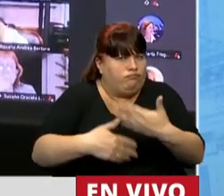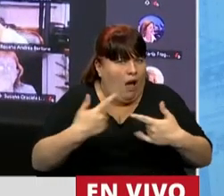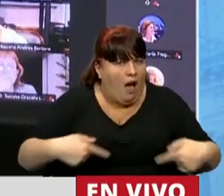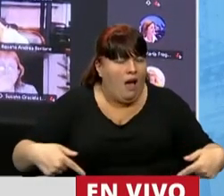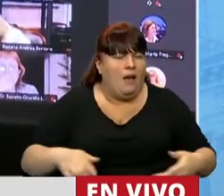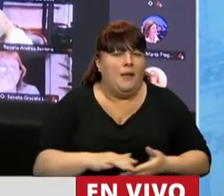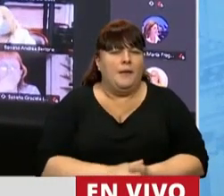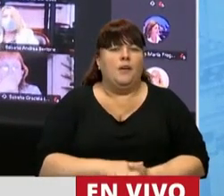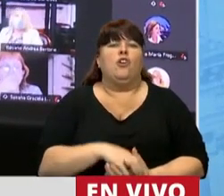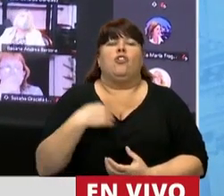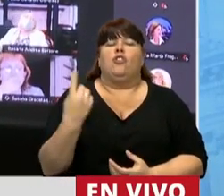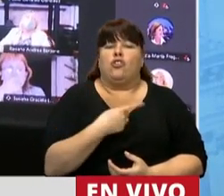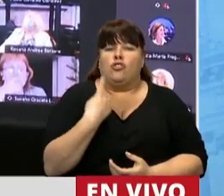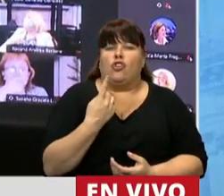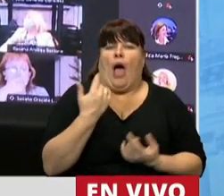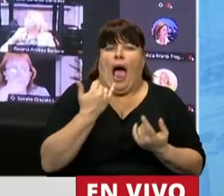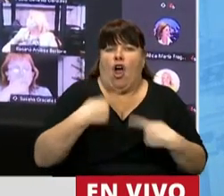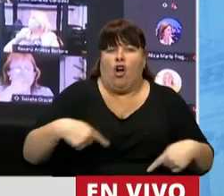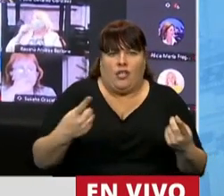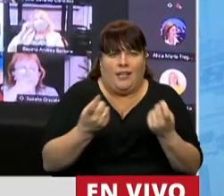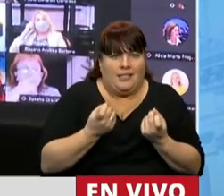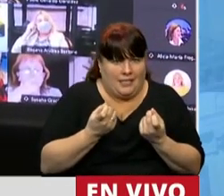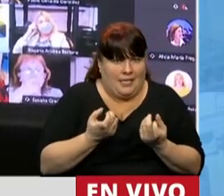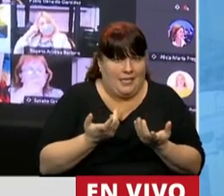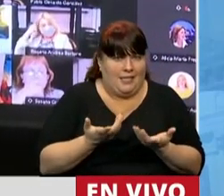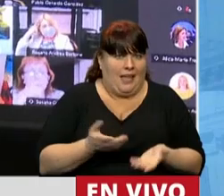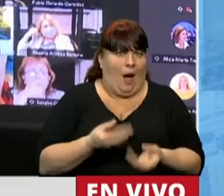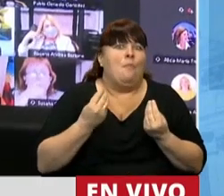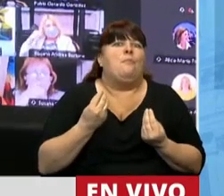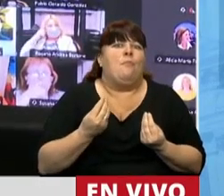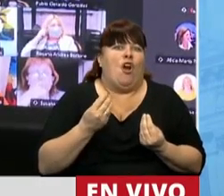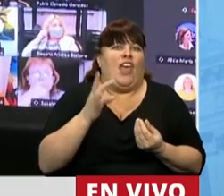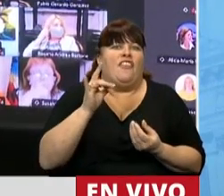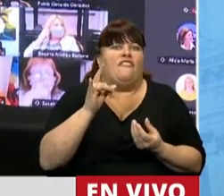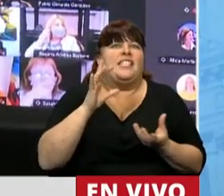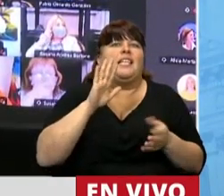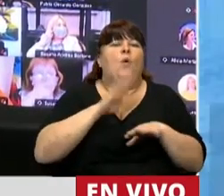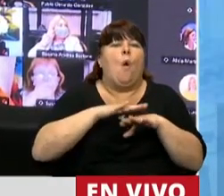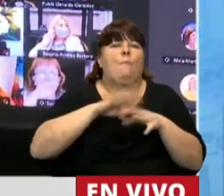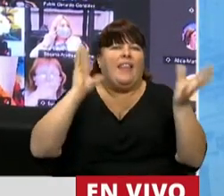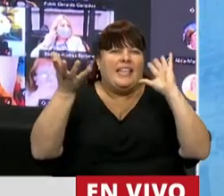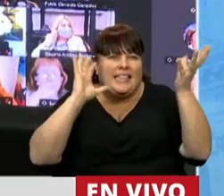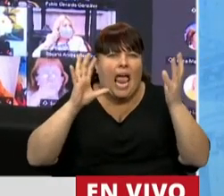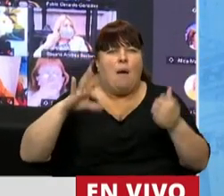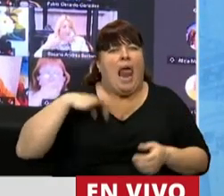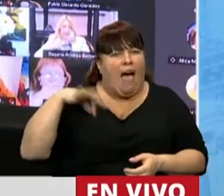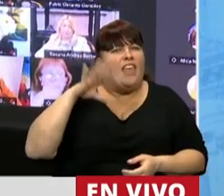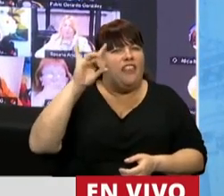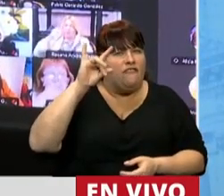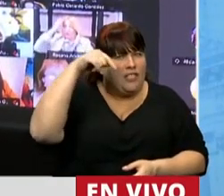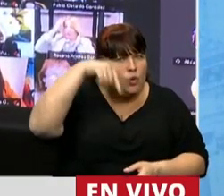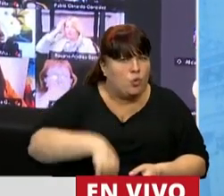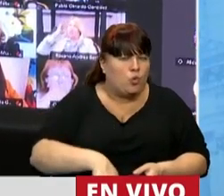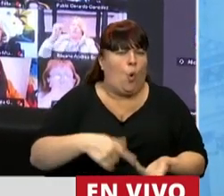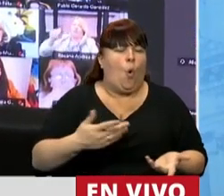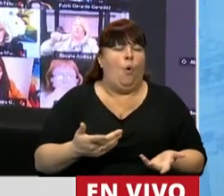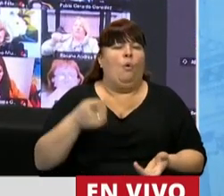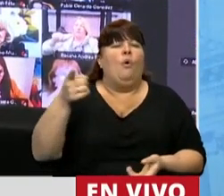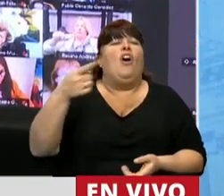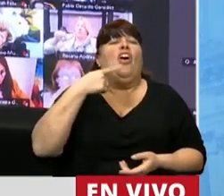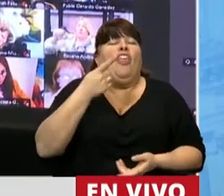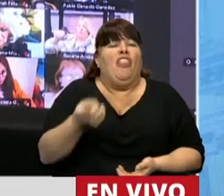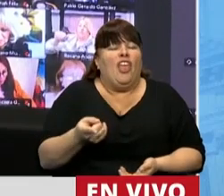donde tenemos necesidades justamente por la dureza del clima y la dureza de la vida, lo llevó a